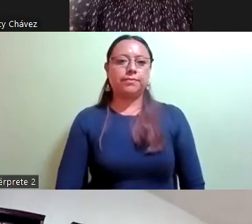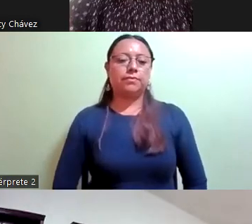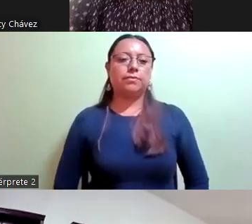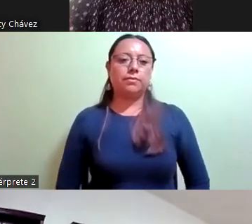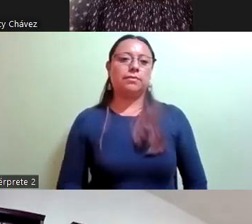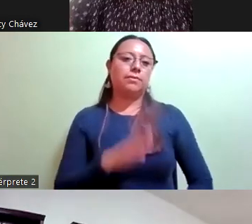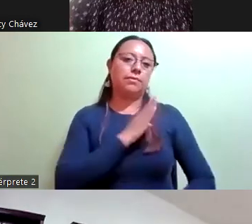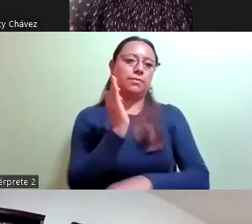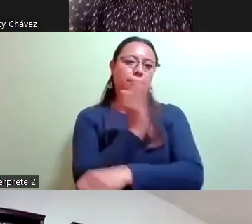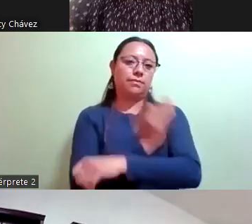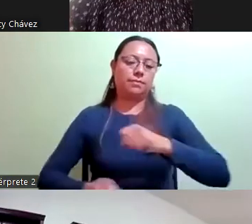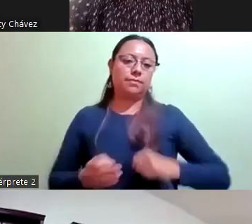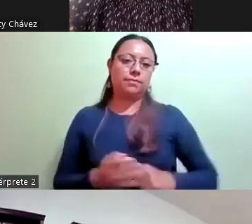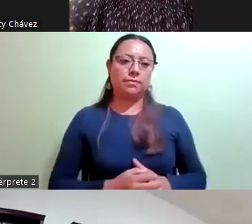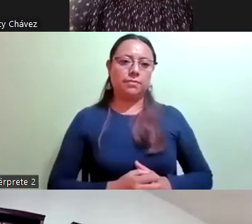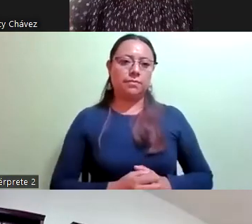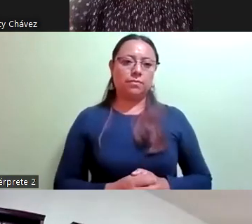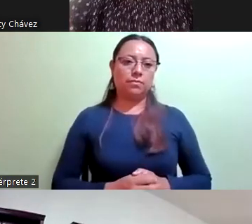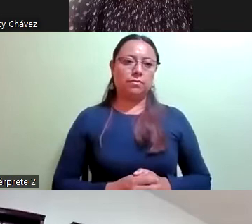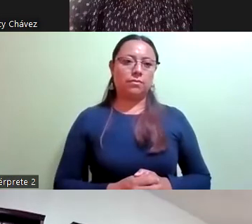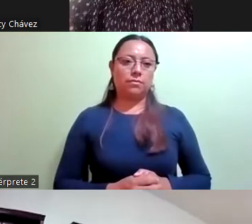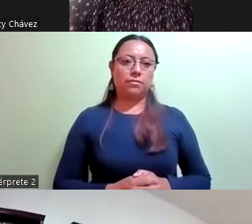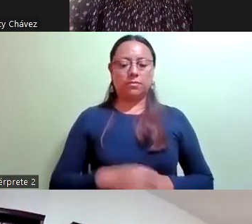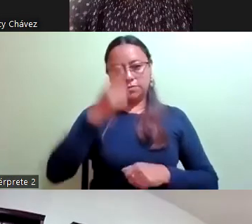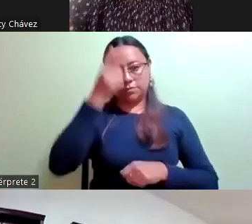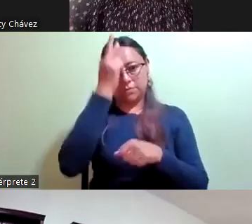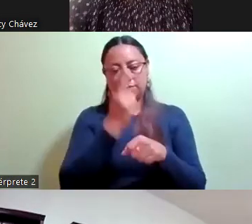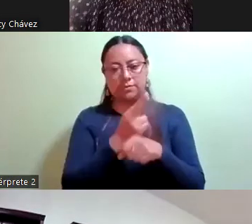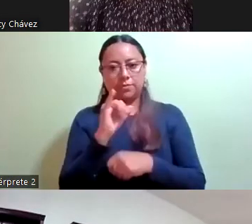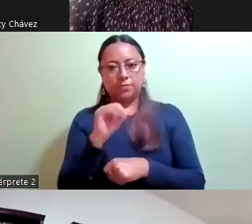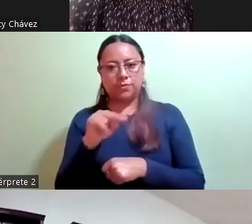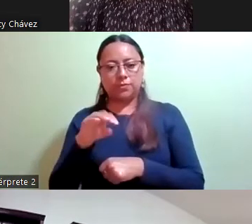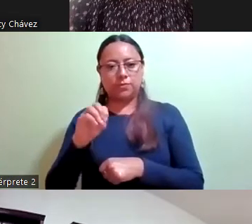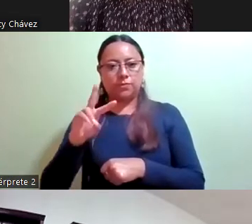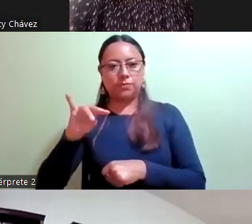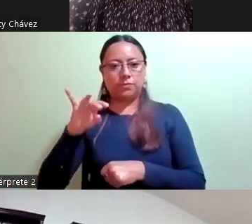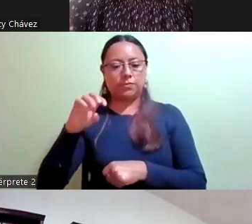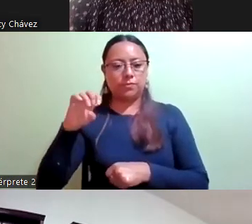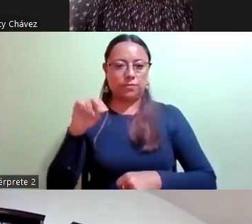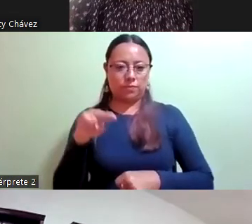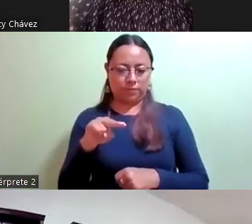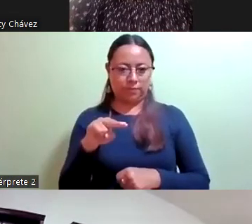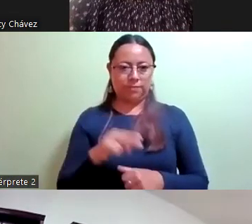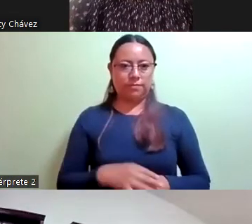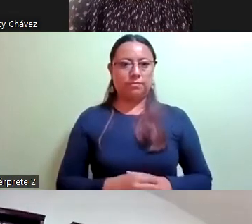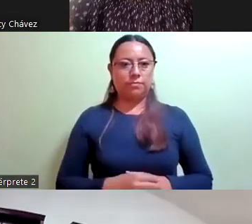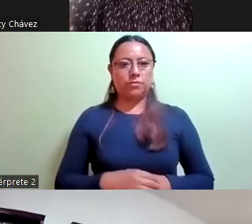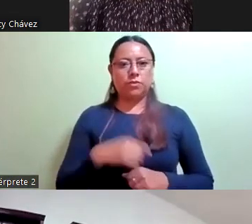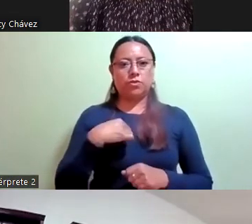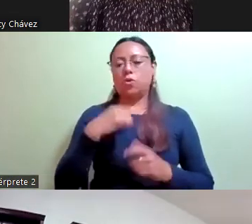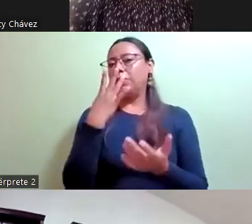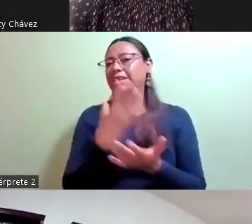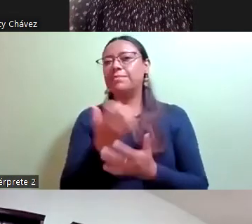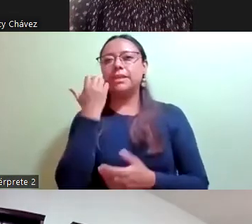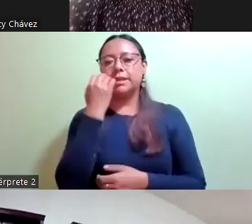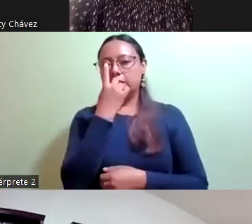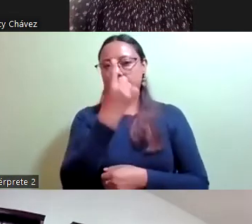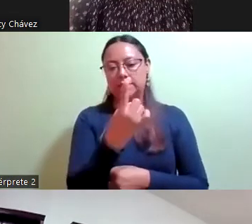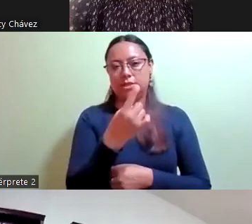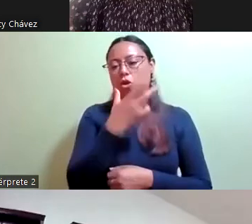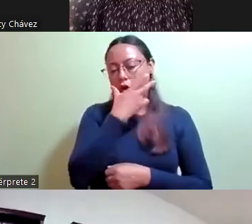Gracias, buenas tardes. Vanessa Karina Reyes, directora de Innovación. Pues bueno, solamente confirmando lo que el oficial